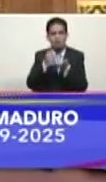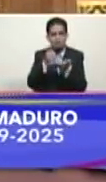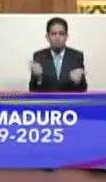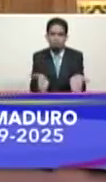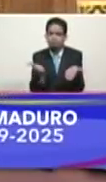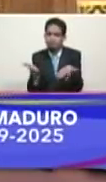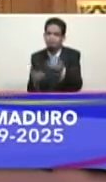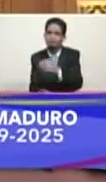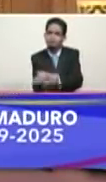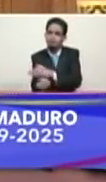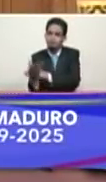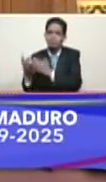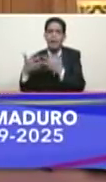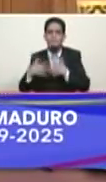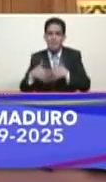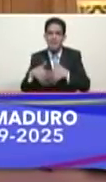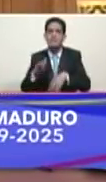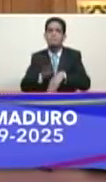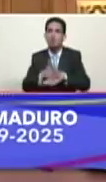el crédito.